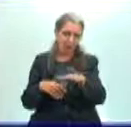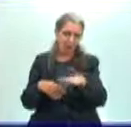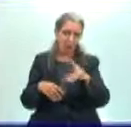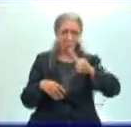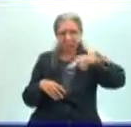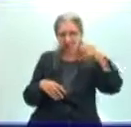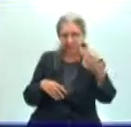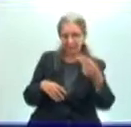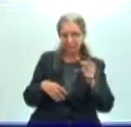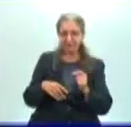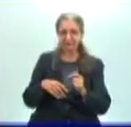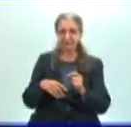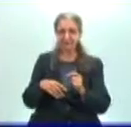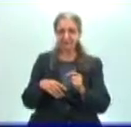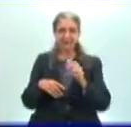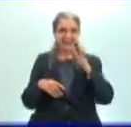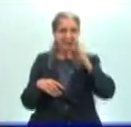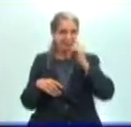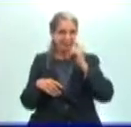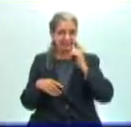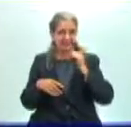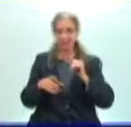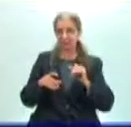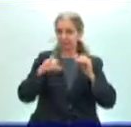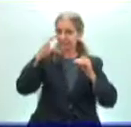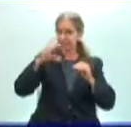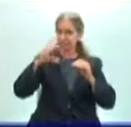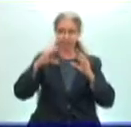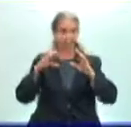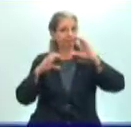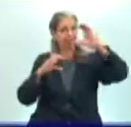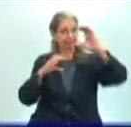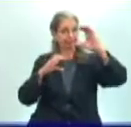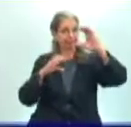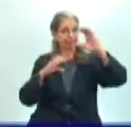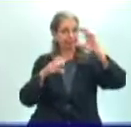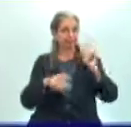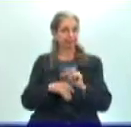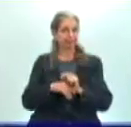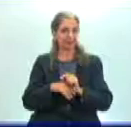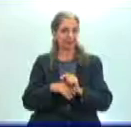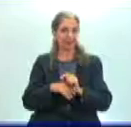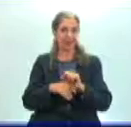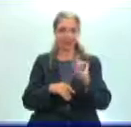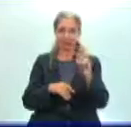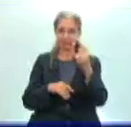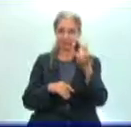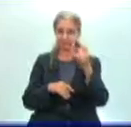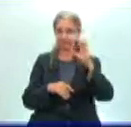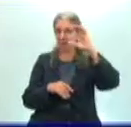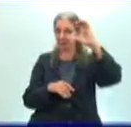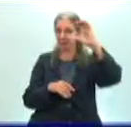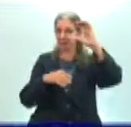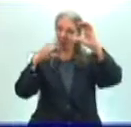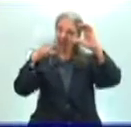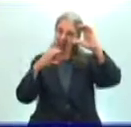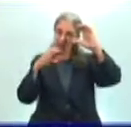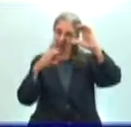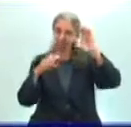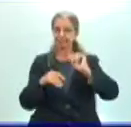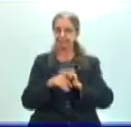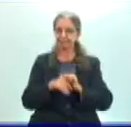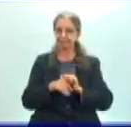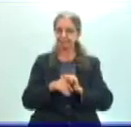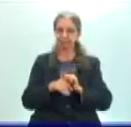cuadrados quedan sin rayar un cuadrado del lado B. Bien, chicos, pero también hay otro cuadrado del lado C. Por lo tanto, la superficie